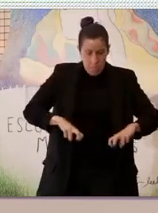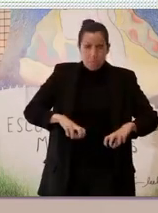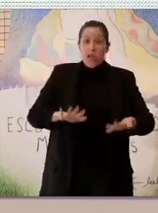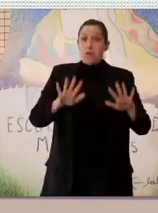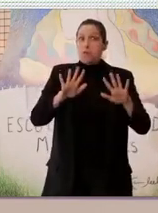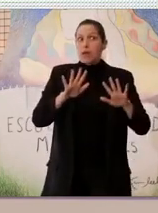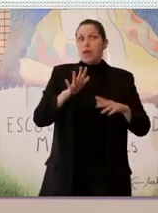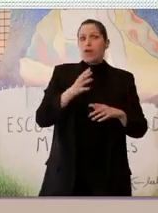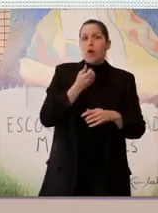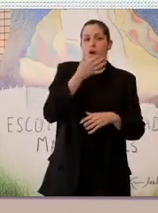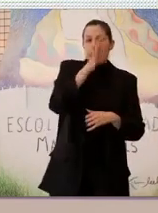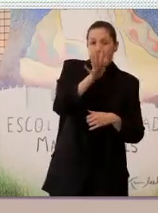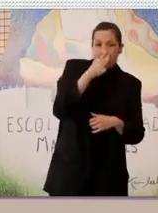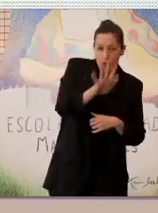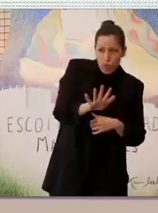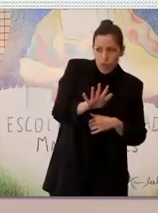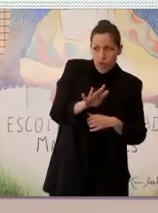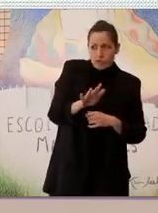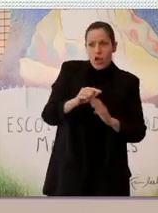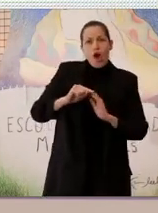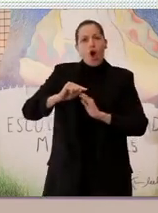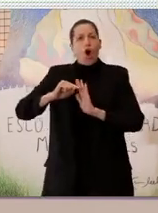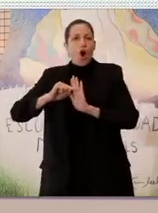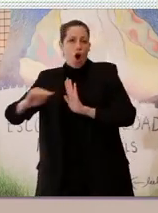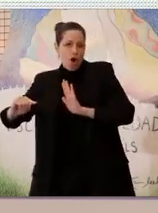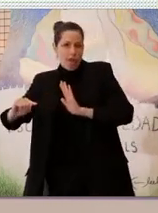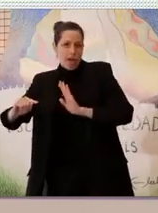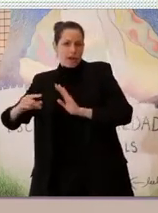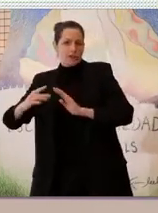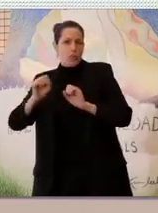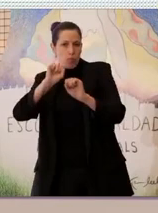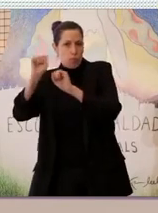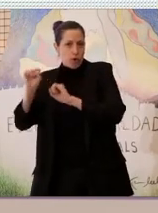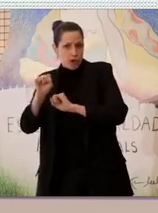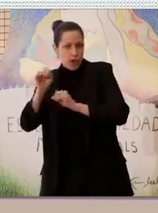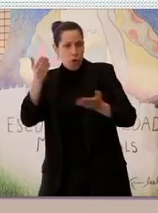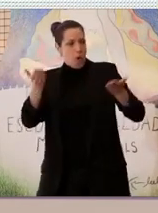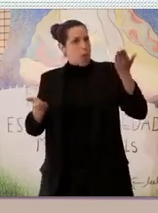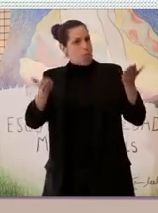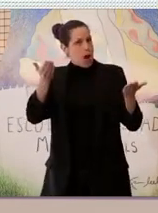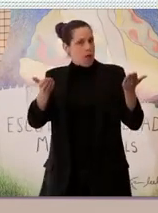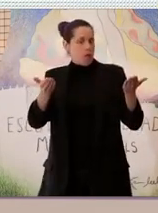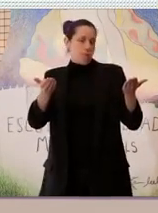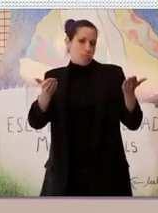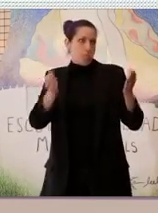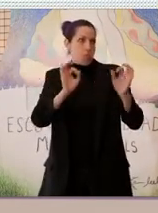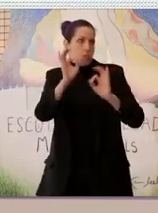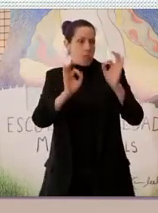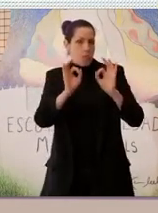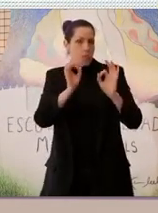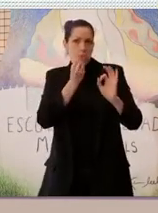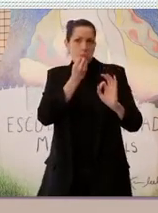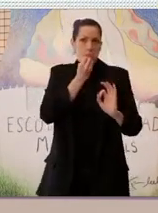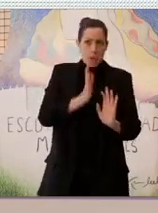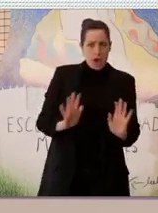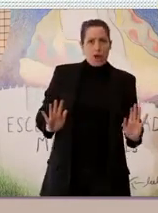con solicitudes de orden de protección de 168.000 a 38.000, pues el porcentaje de solicitudes de órdenes